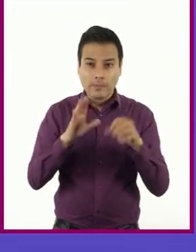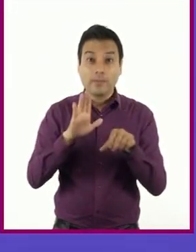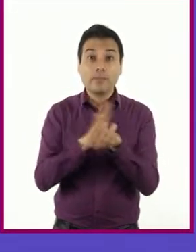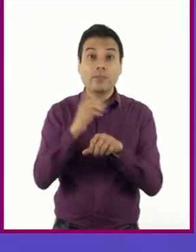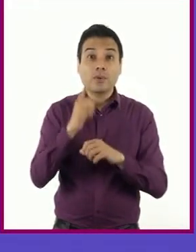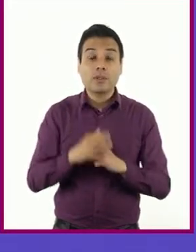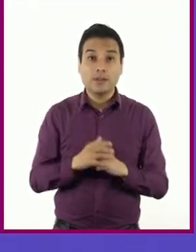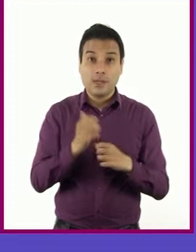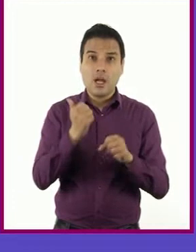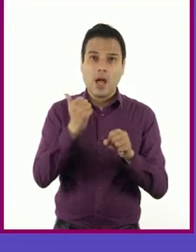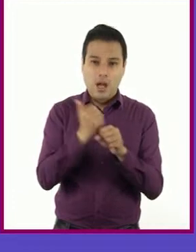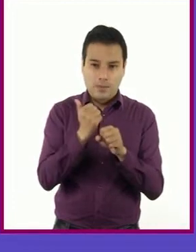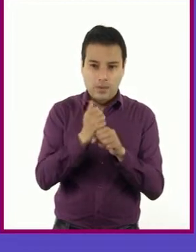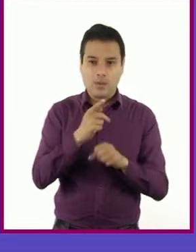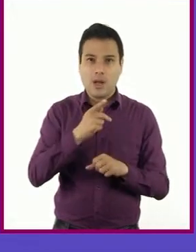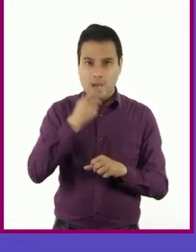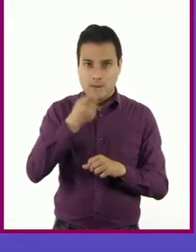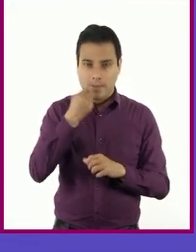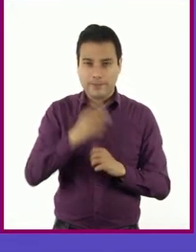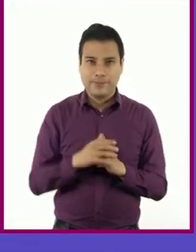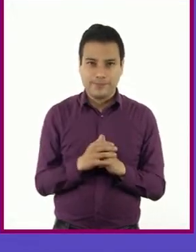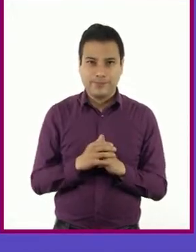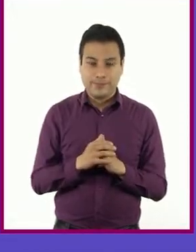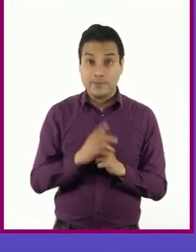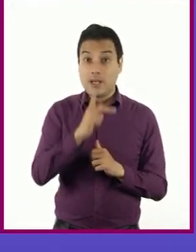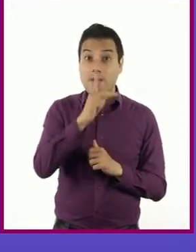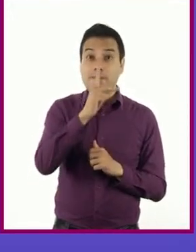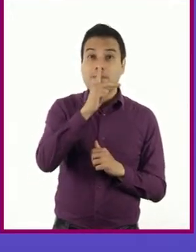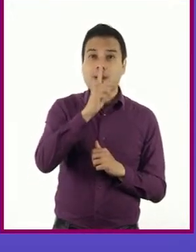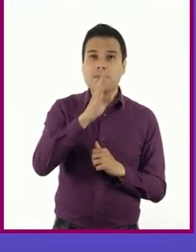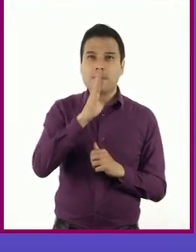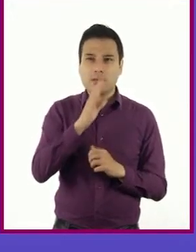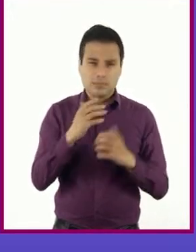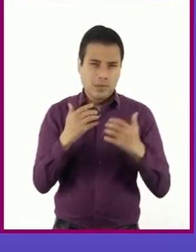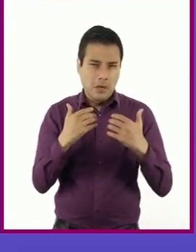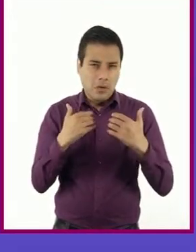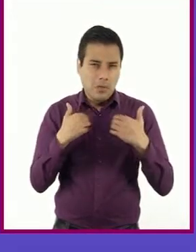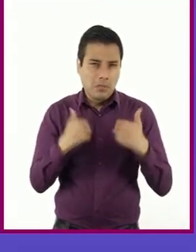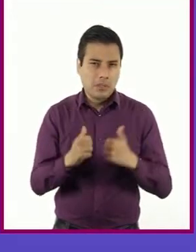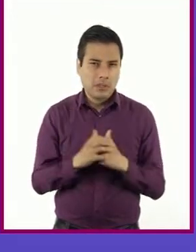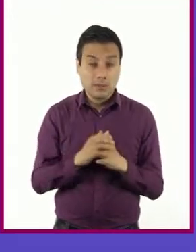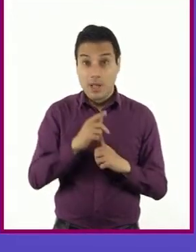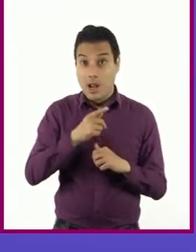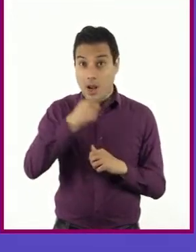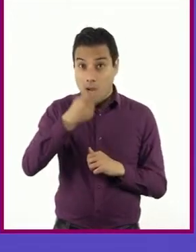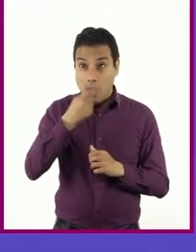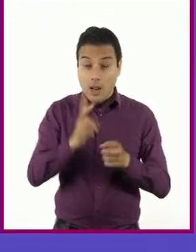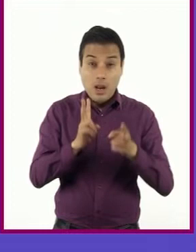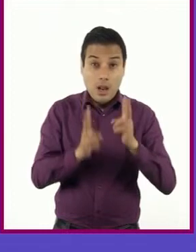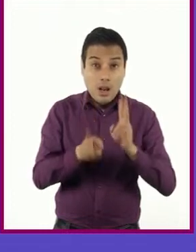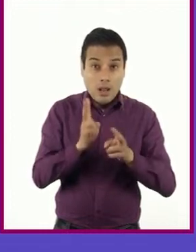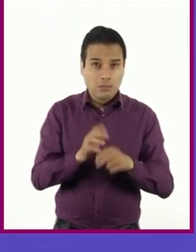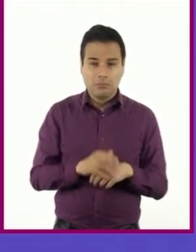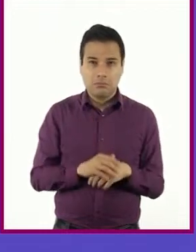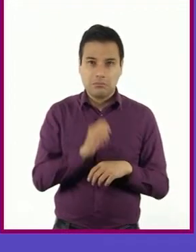hablan los abuelos y aunque la generación de los padres puede entenderla, no la hablan entre ellos ni con los